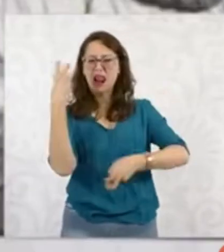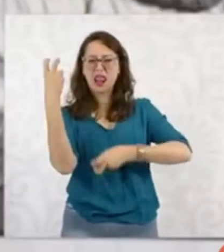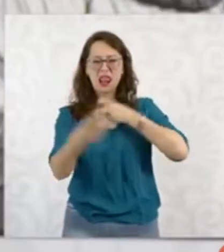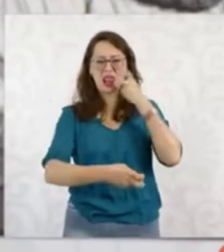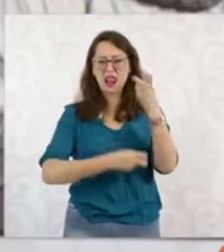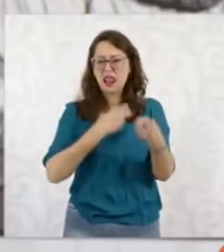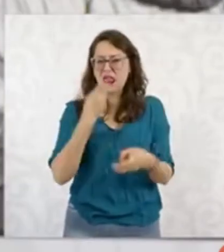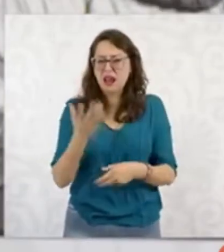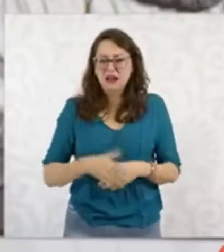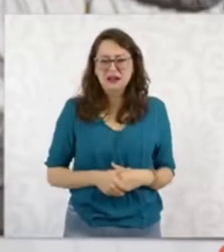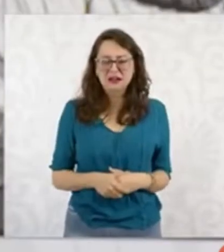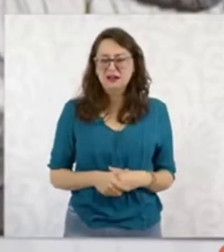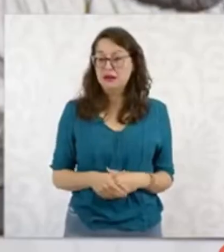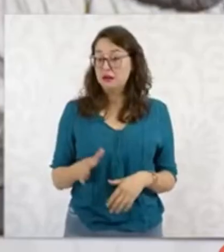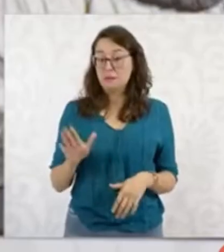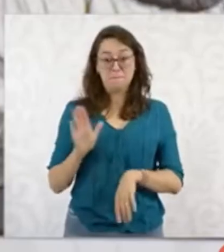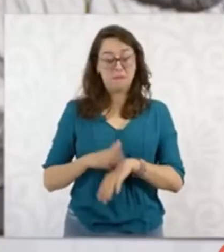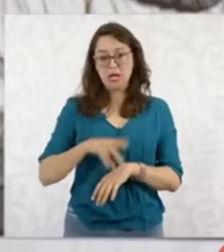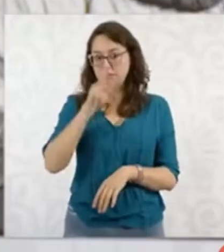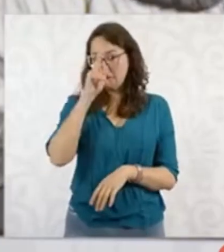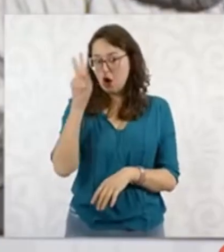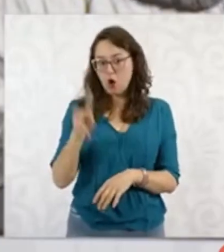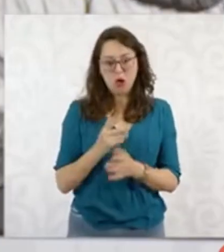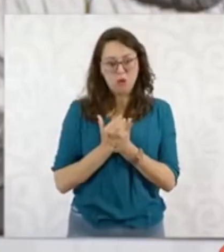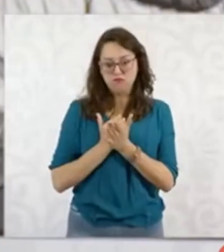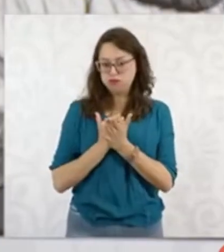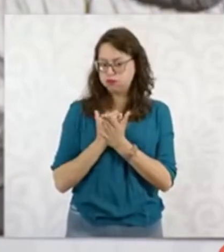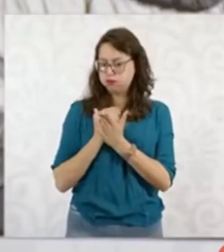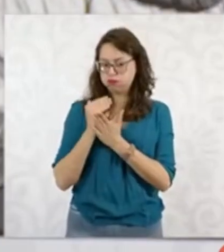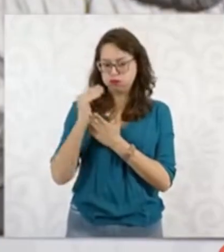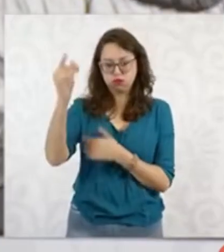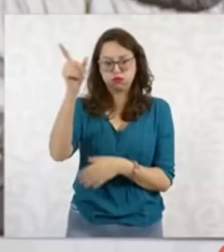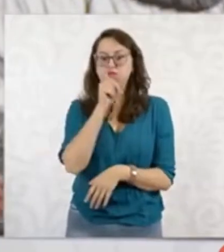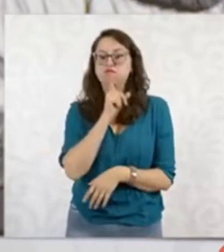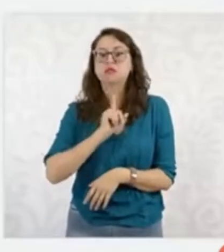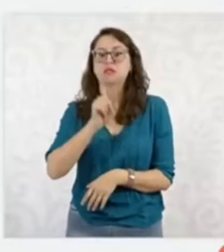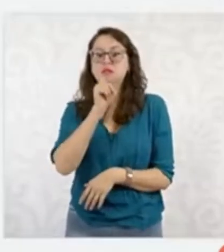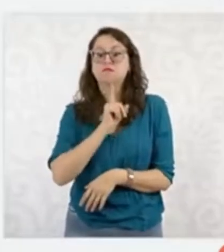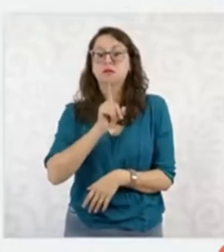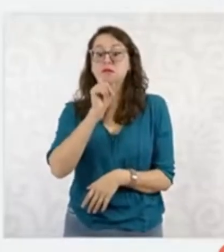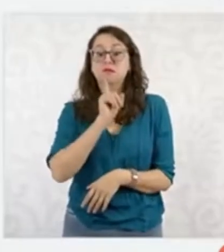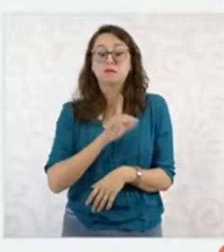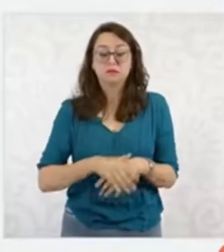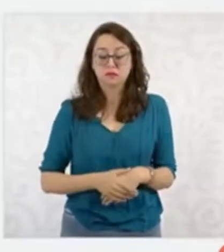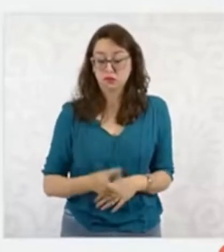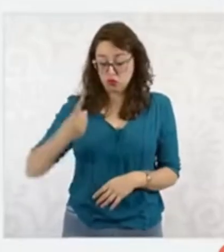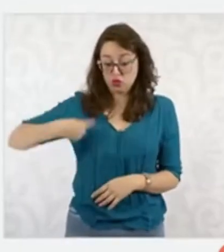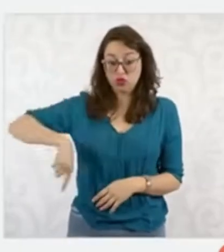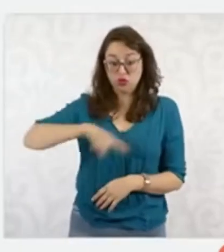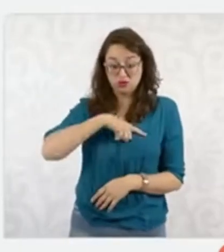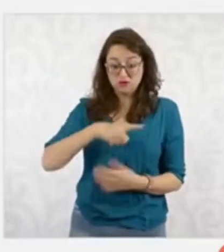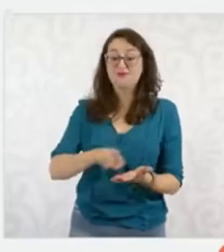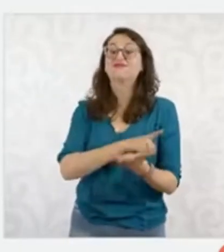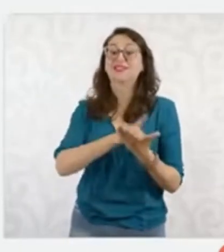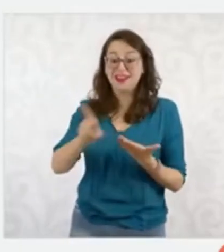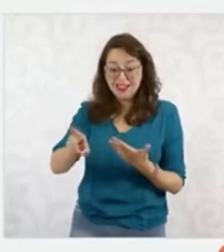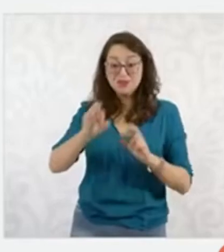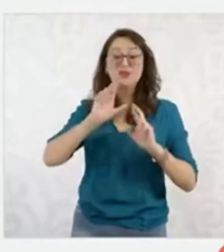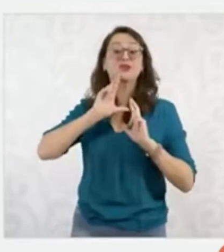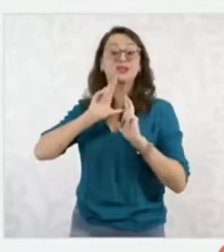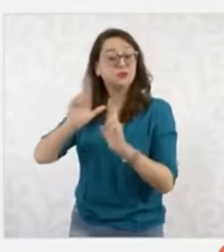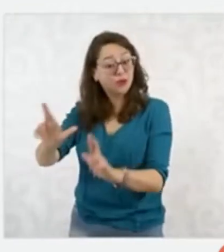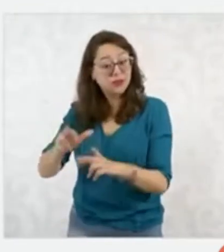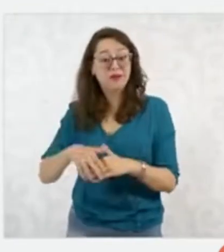Y cada vez son más mentiras. ¿Qué tenemos nosotros? El derecho de réplica. Porque